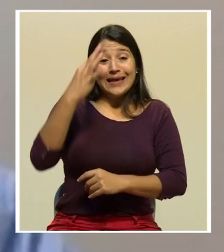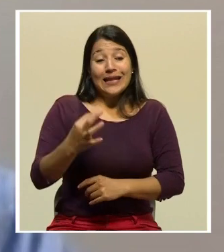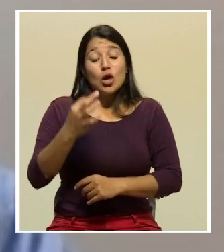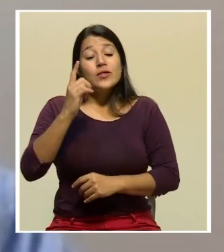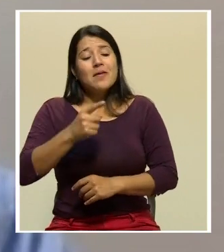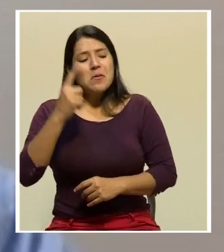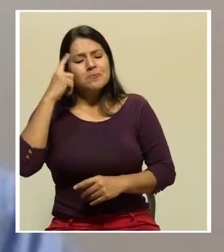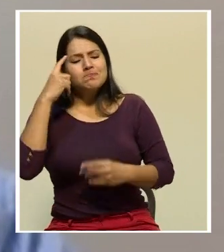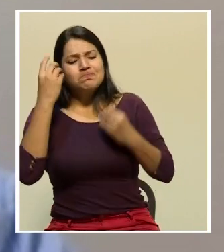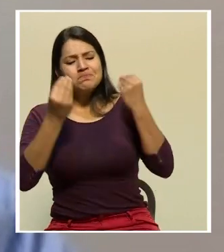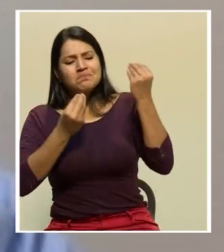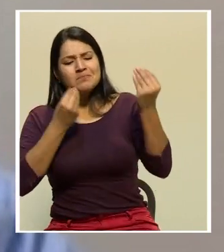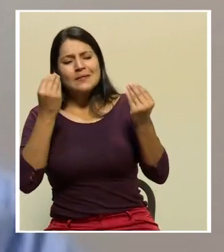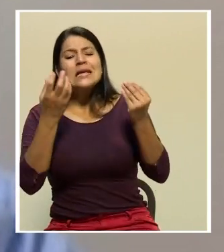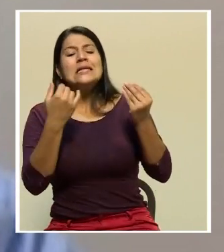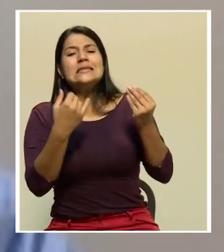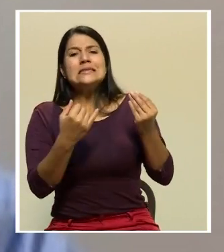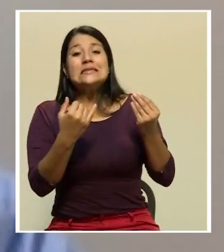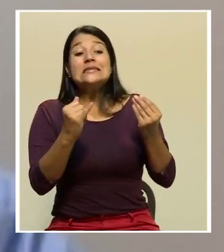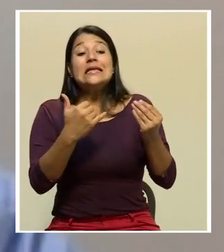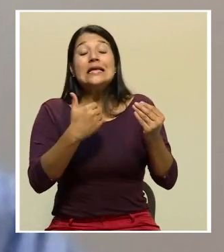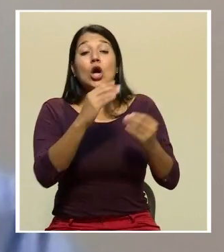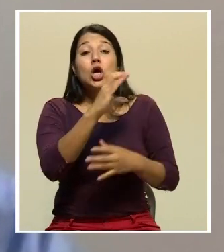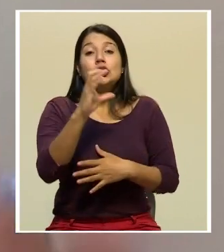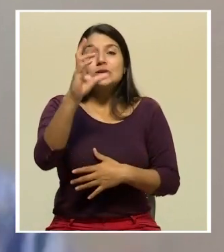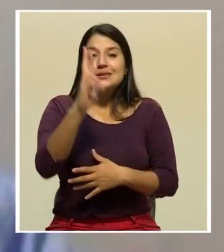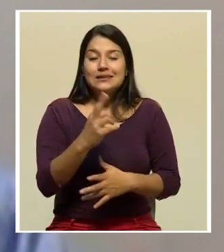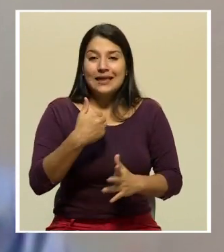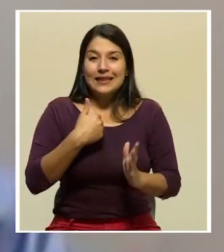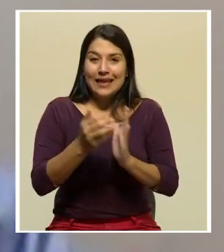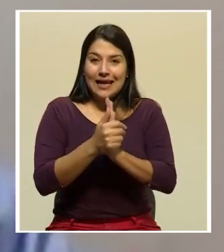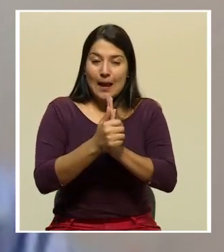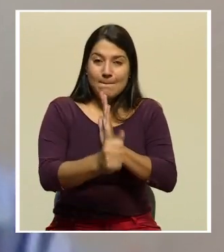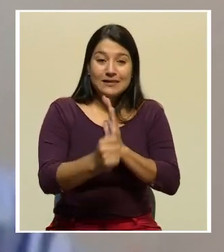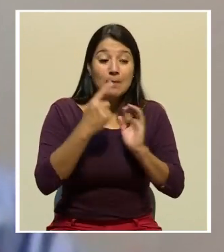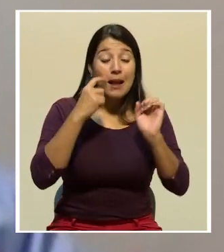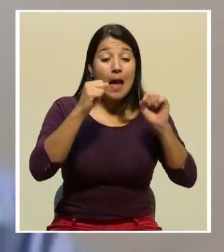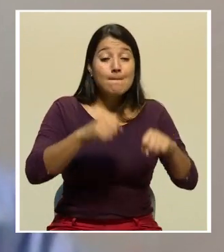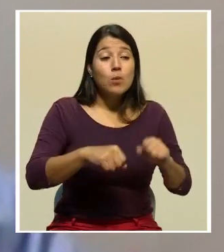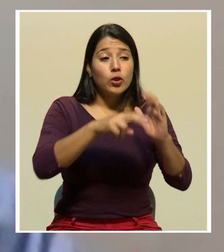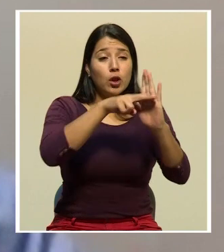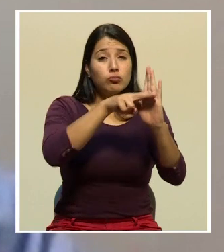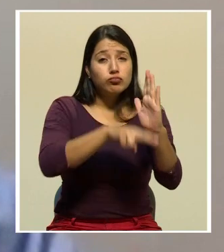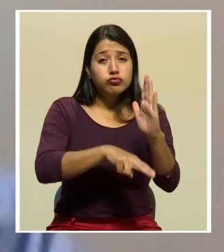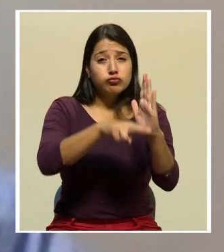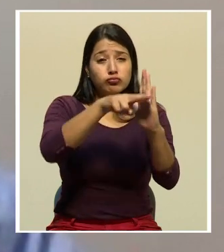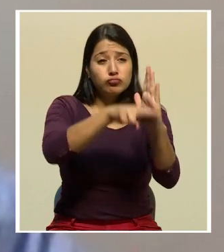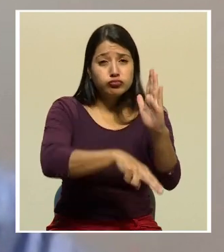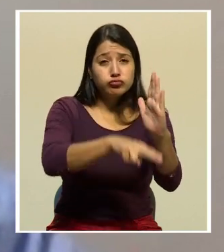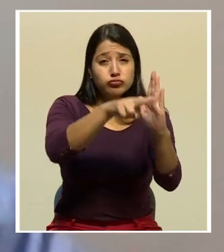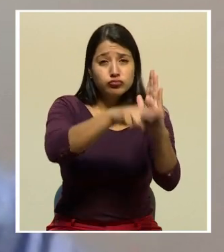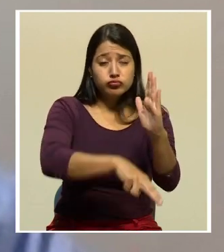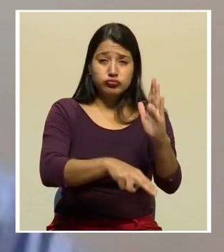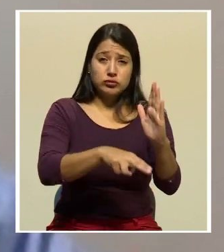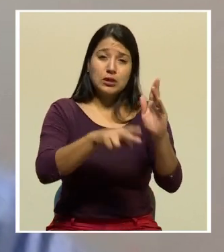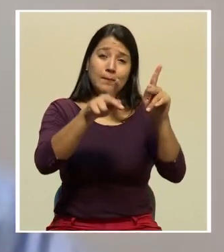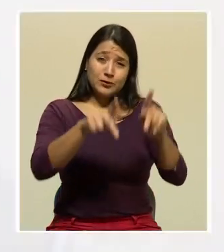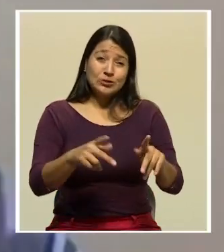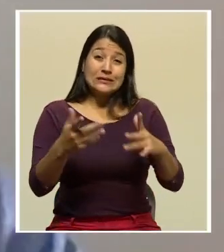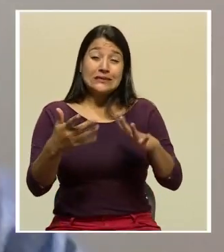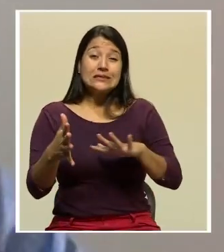los cementerios que dispone Costa Rica y cada una de las áreas de detección alrededor de los hospitales donde va a fallecer este